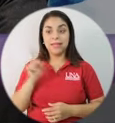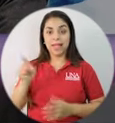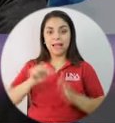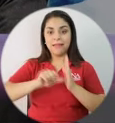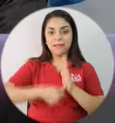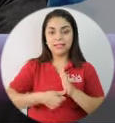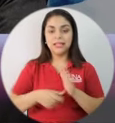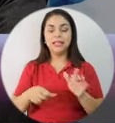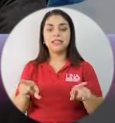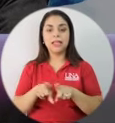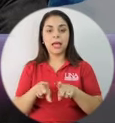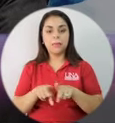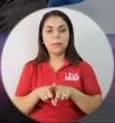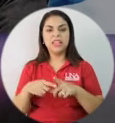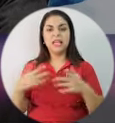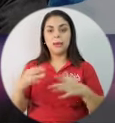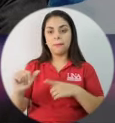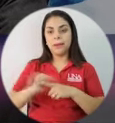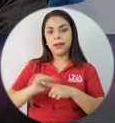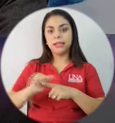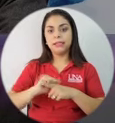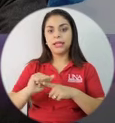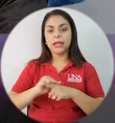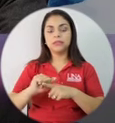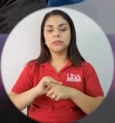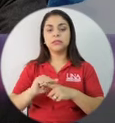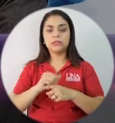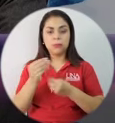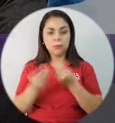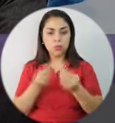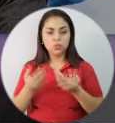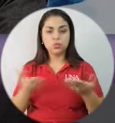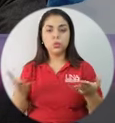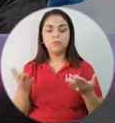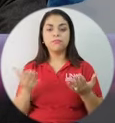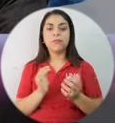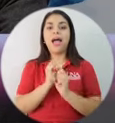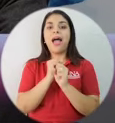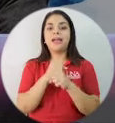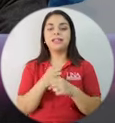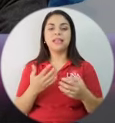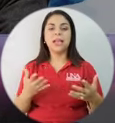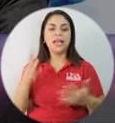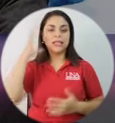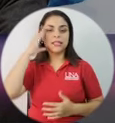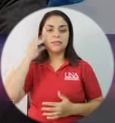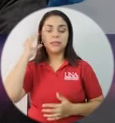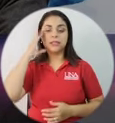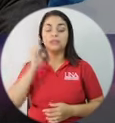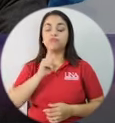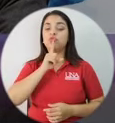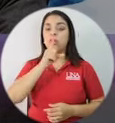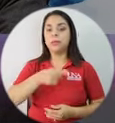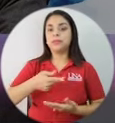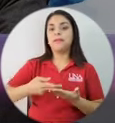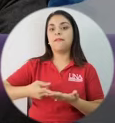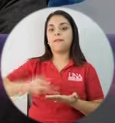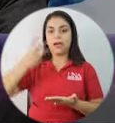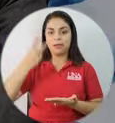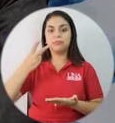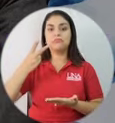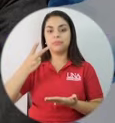enfatiza también el hecho de que las prácticas de producción hacen que esa experiencia sea realmente